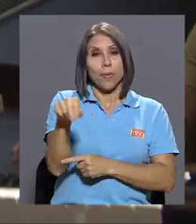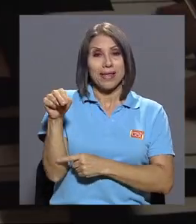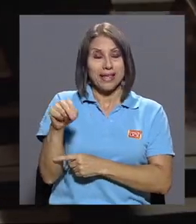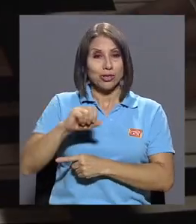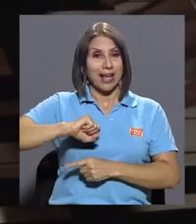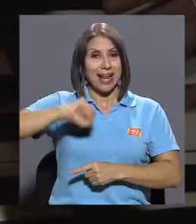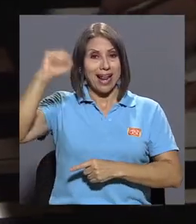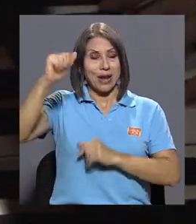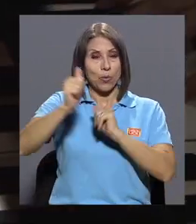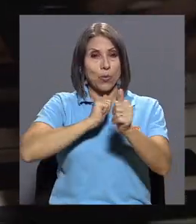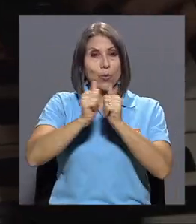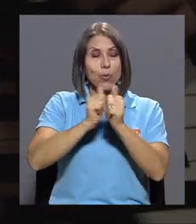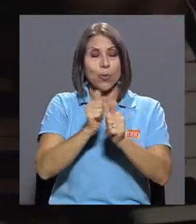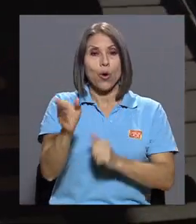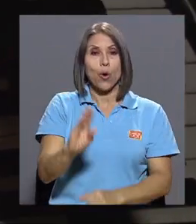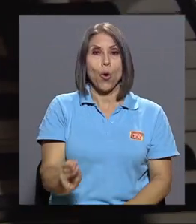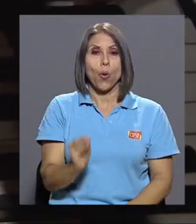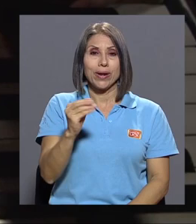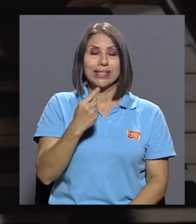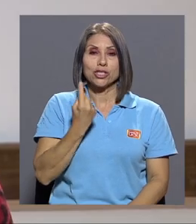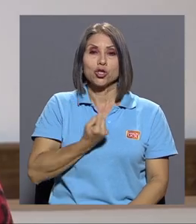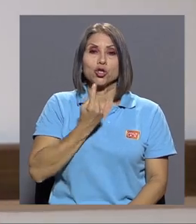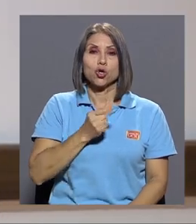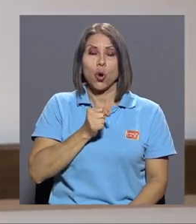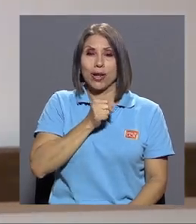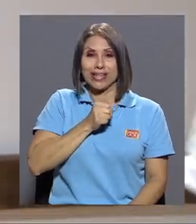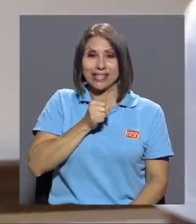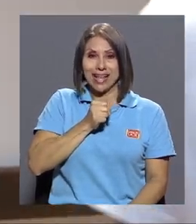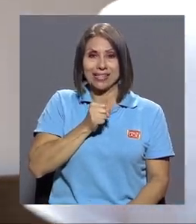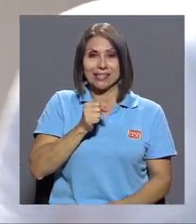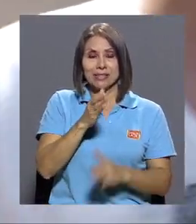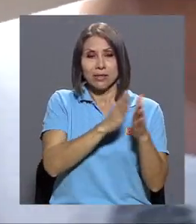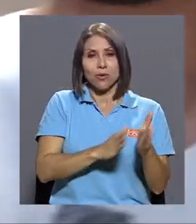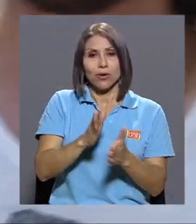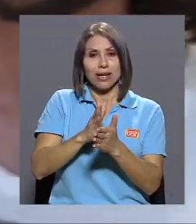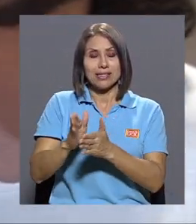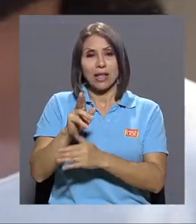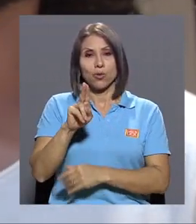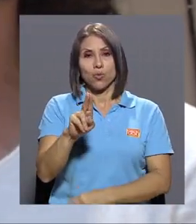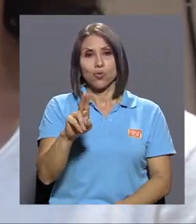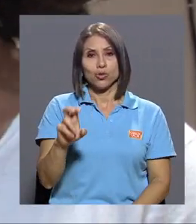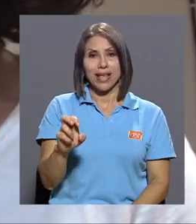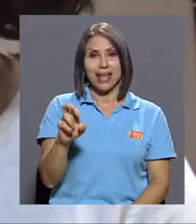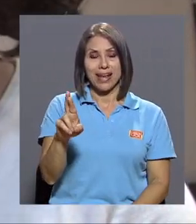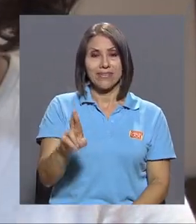ganadores del certamen de jóvenes solistas organizado por la uc r